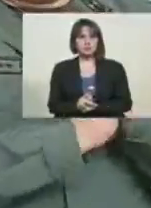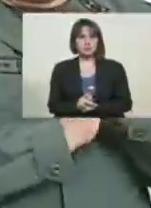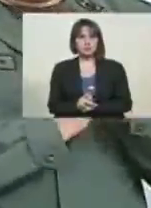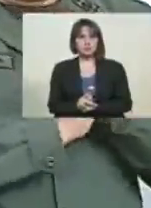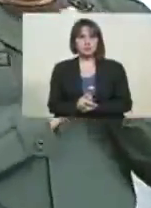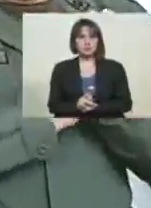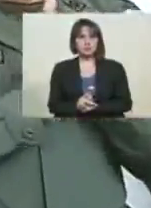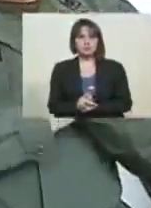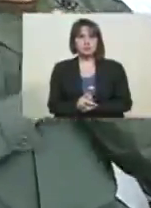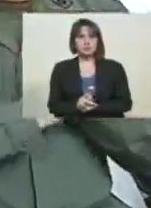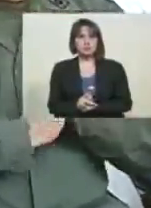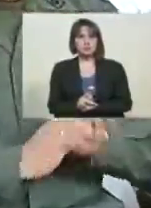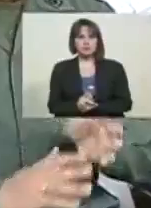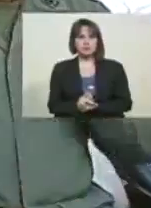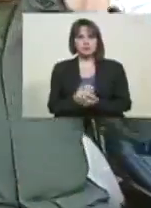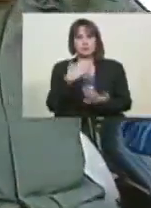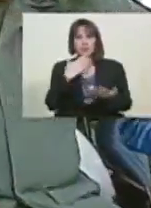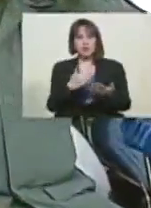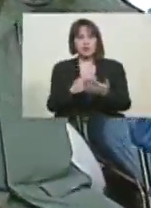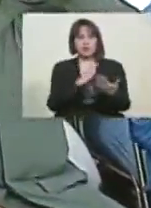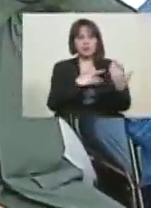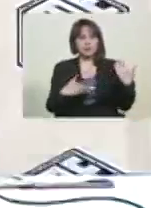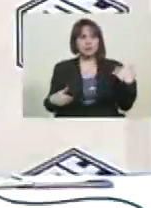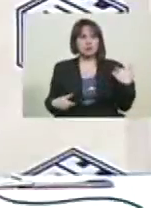Gracias. Gracias, presidente.